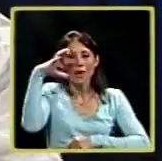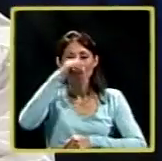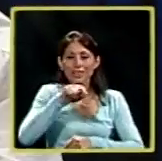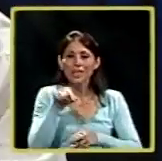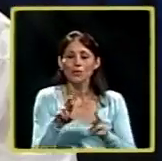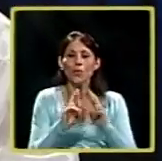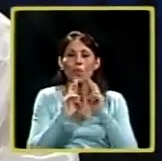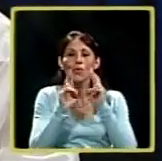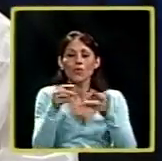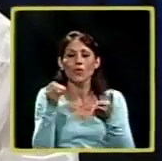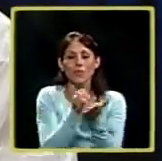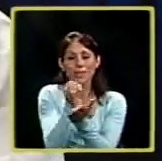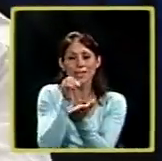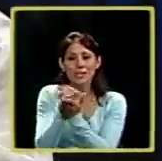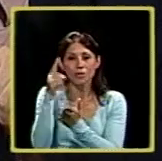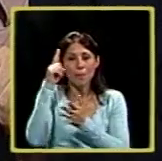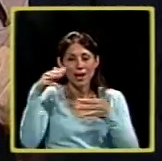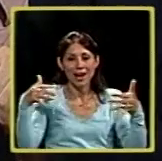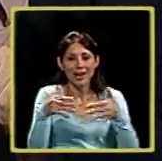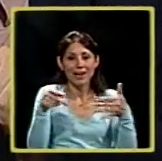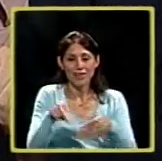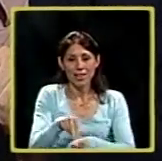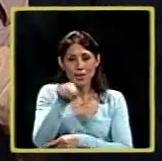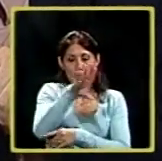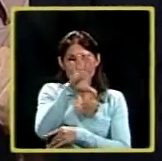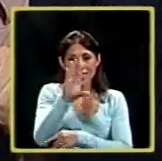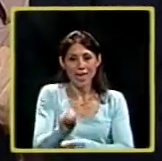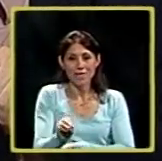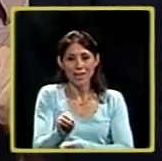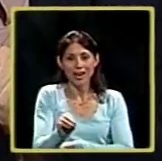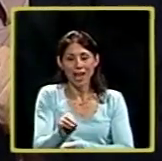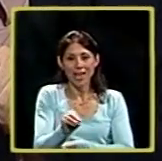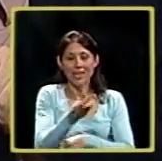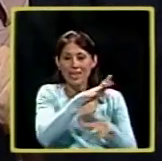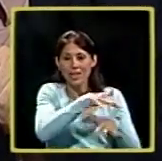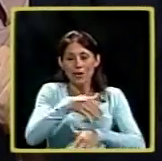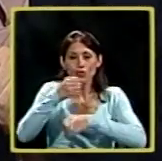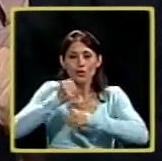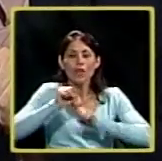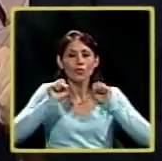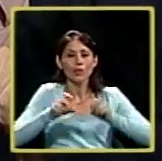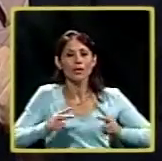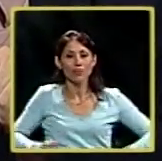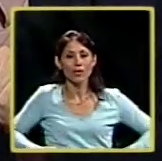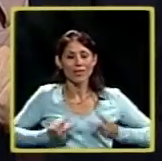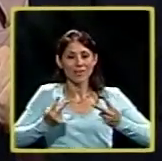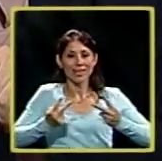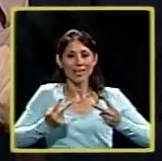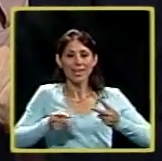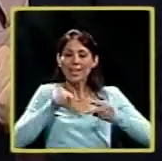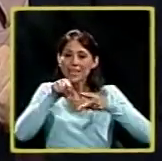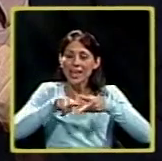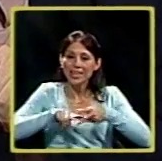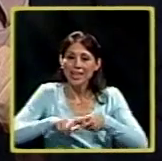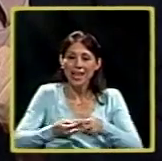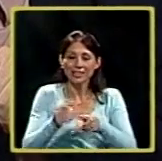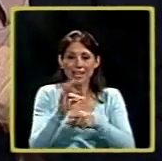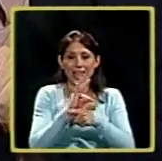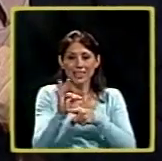la guerra del norte de África y que los soldados pudieran sobrevivir. Y ahí nace justamente la